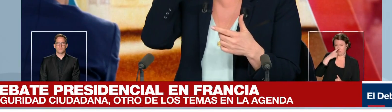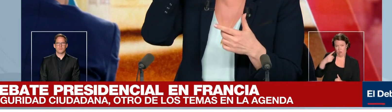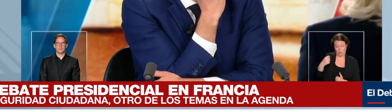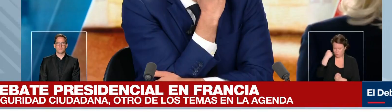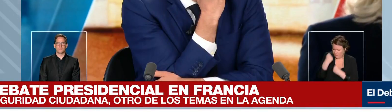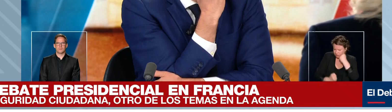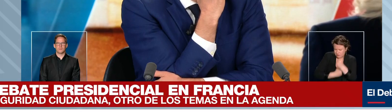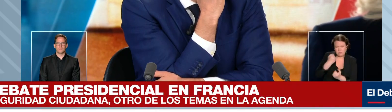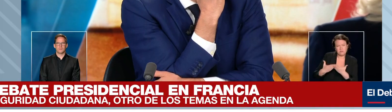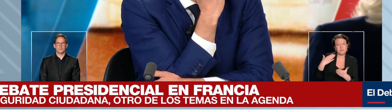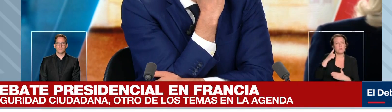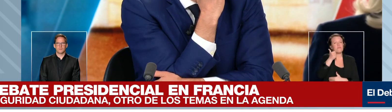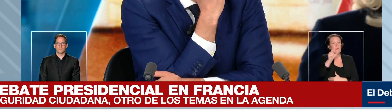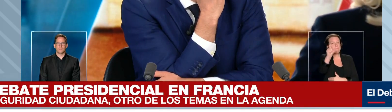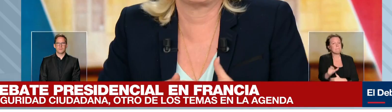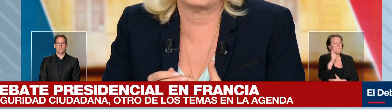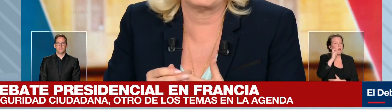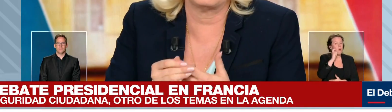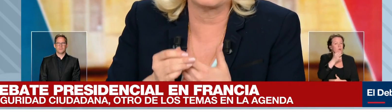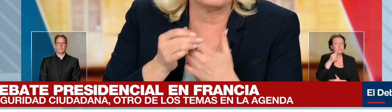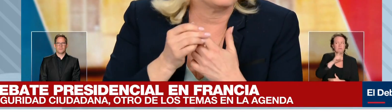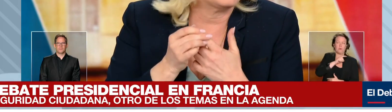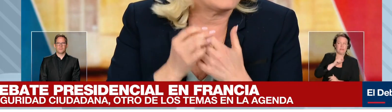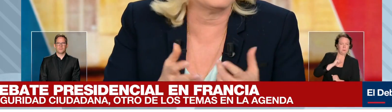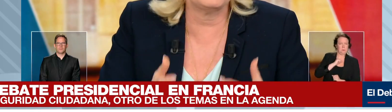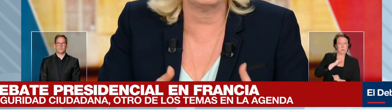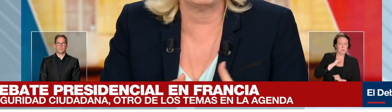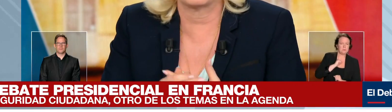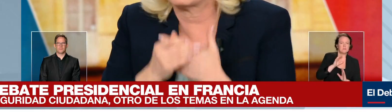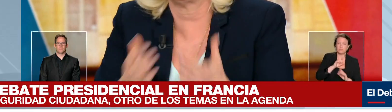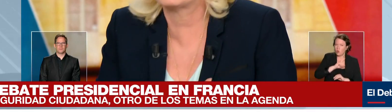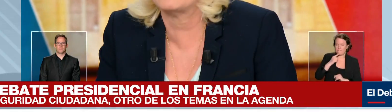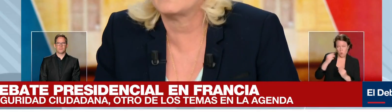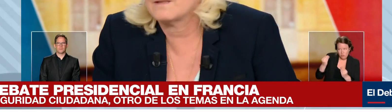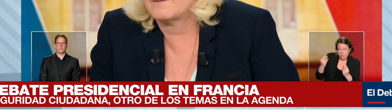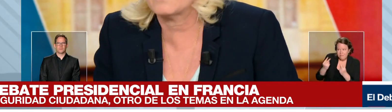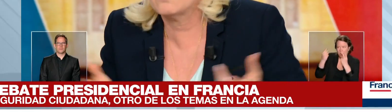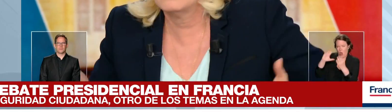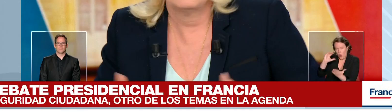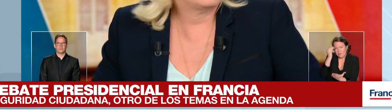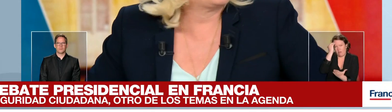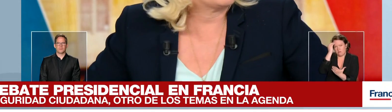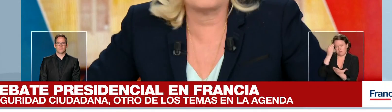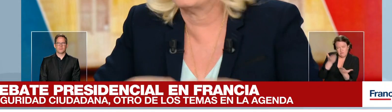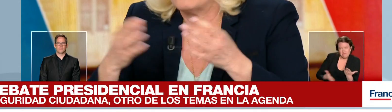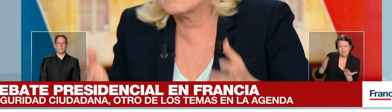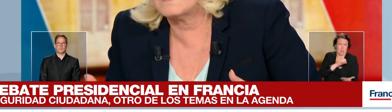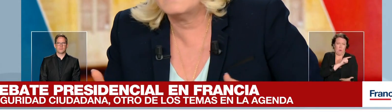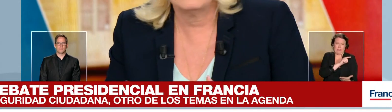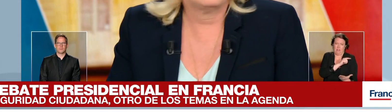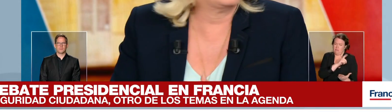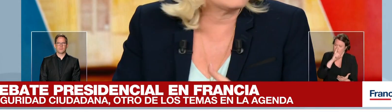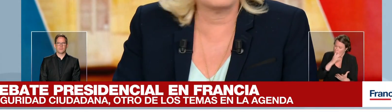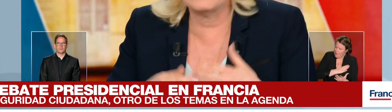cuestionados permanentemente por las dudas que usted ha expresado con respecto a ellos. Por eso hay que restablecer su ánimo,